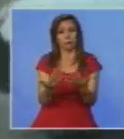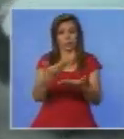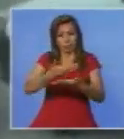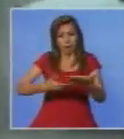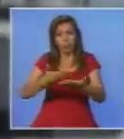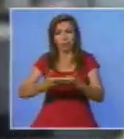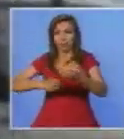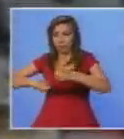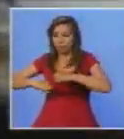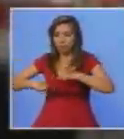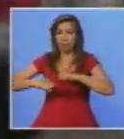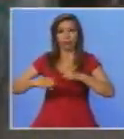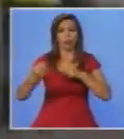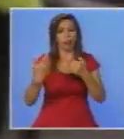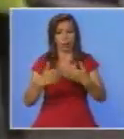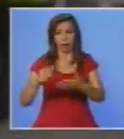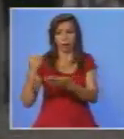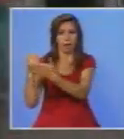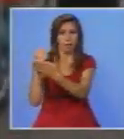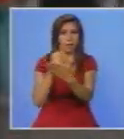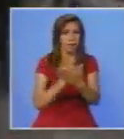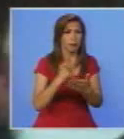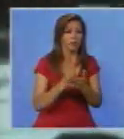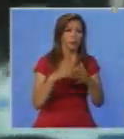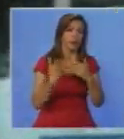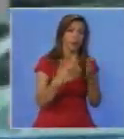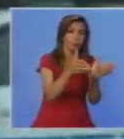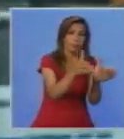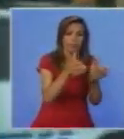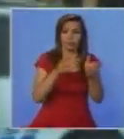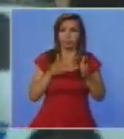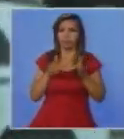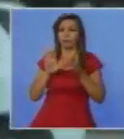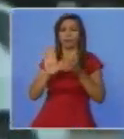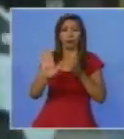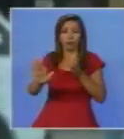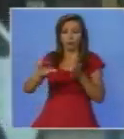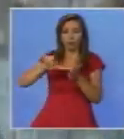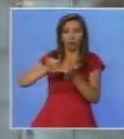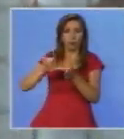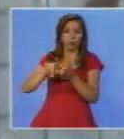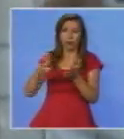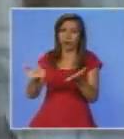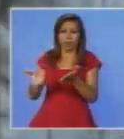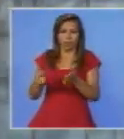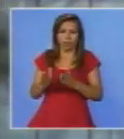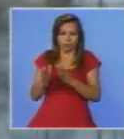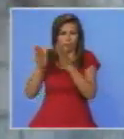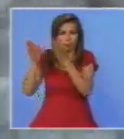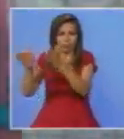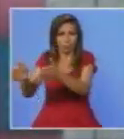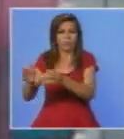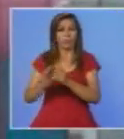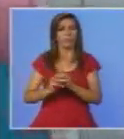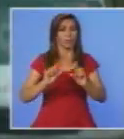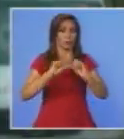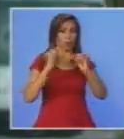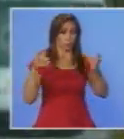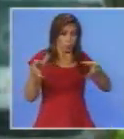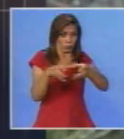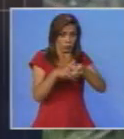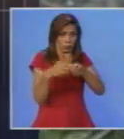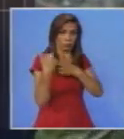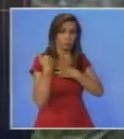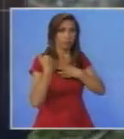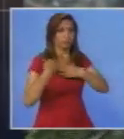que sus familiares puedan trasladarlos a su lugar de origen, mientras la Junta Investigadora de Accidentes ya empezó su